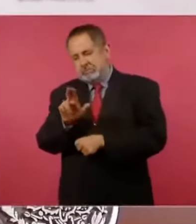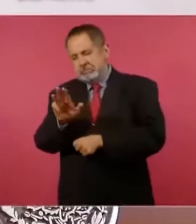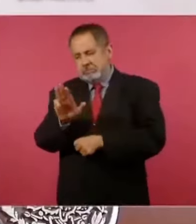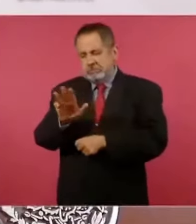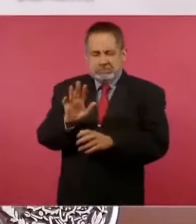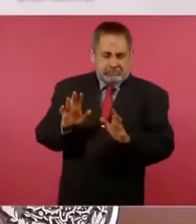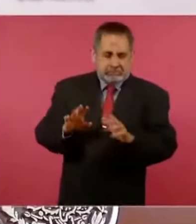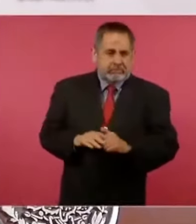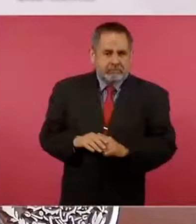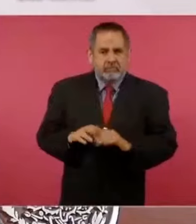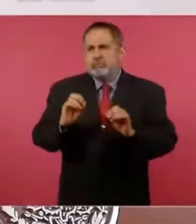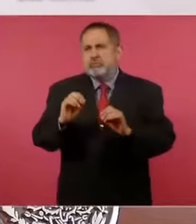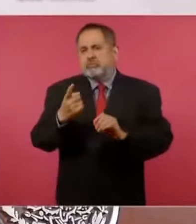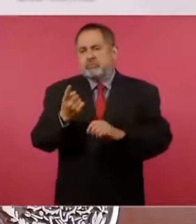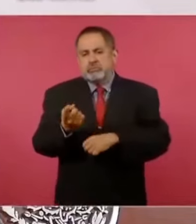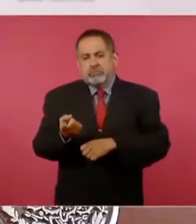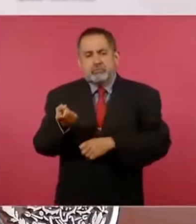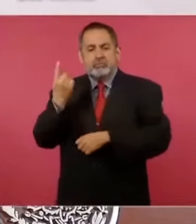o una semana antes